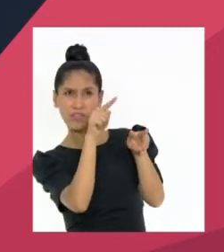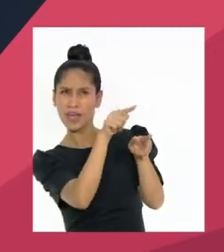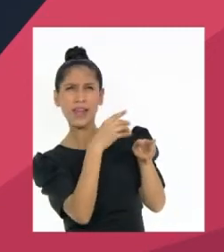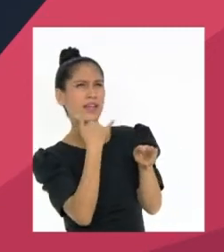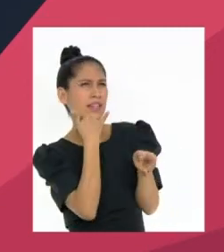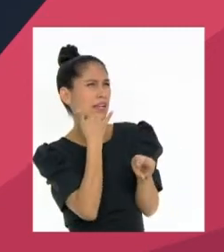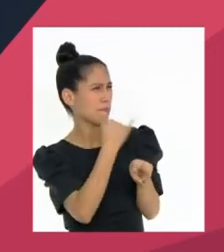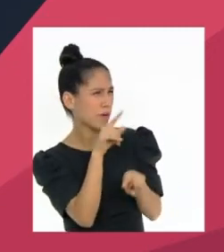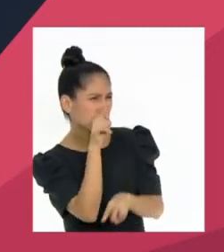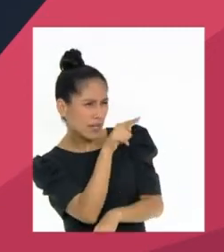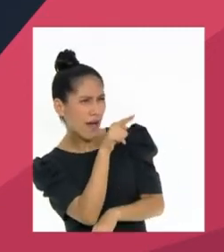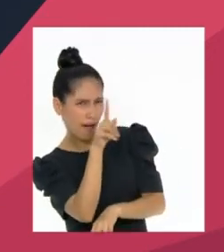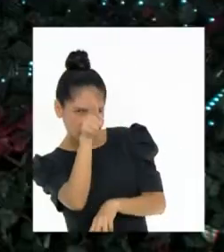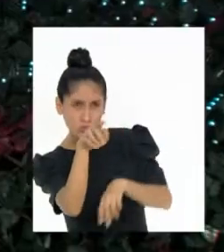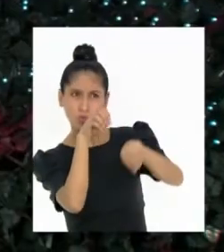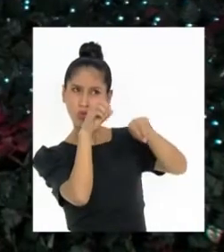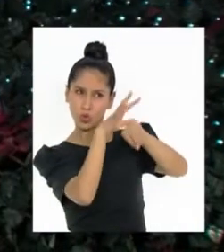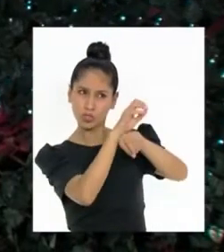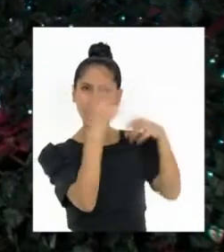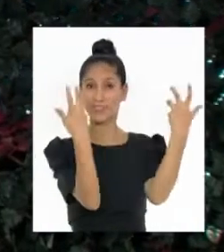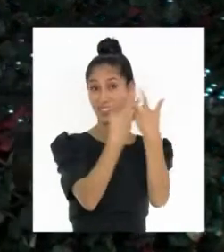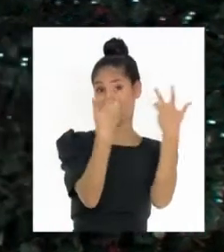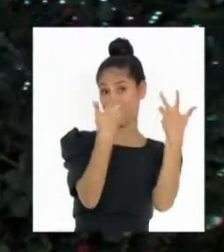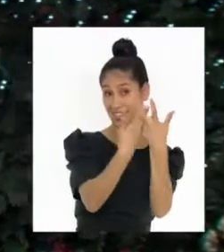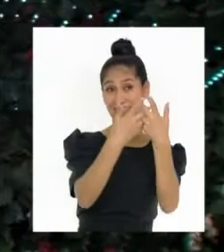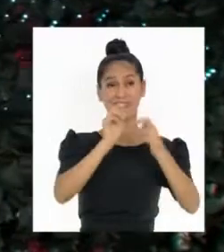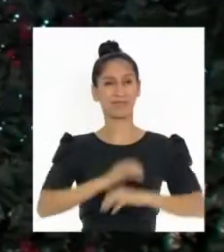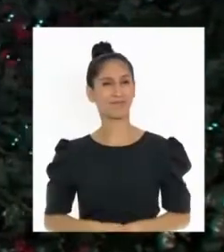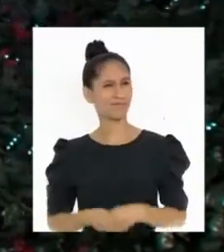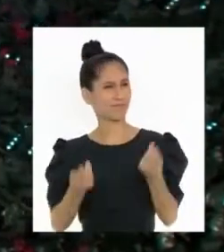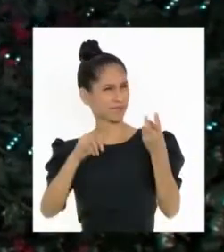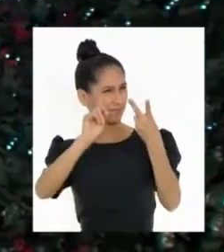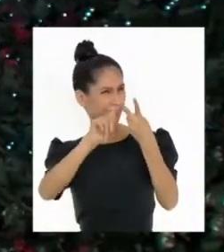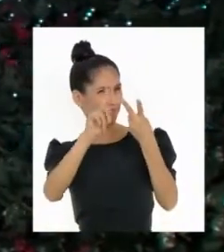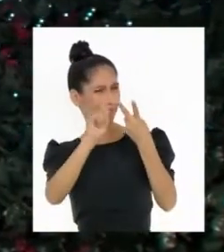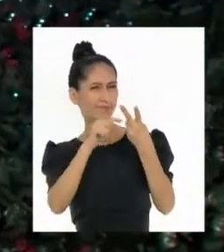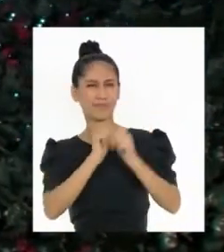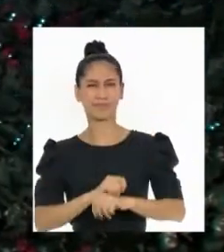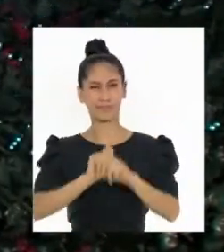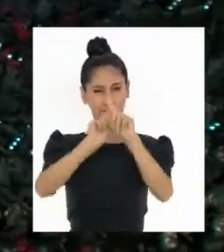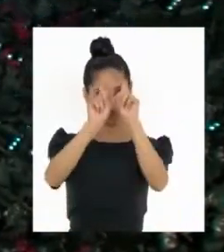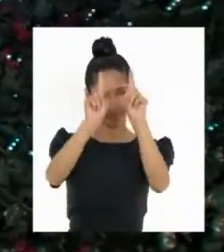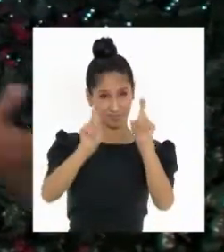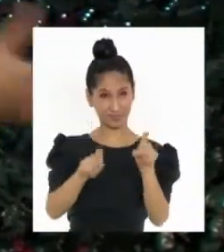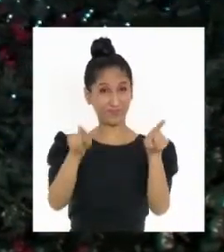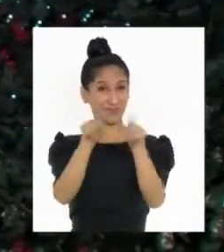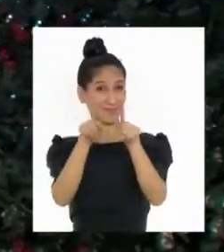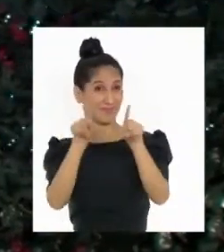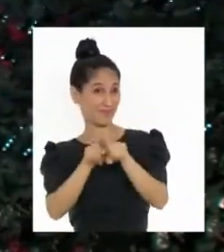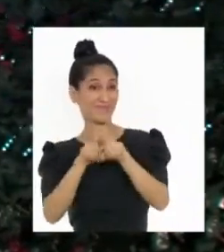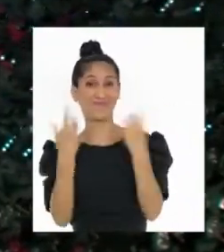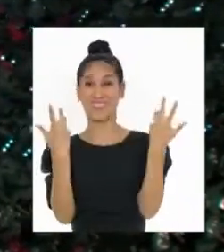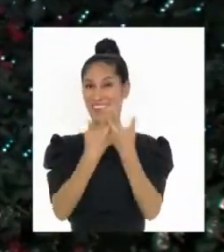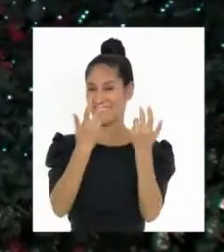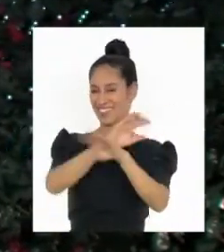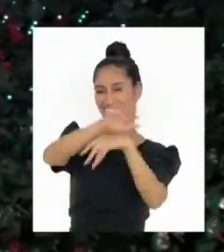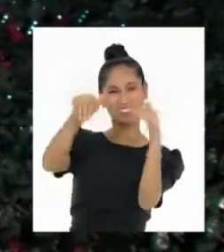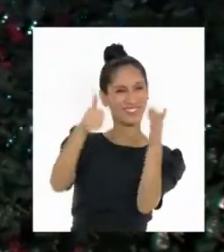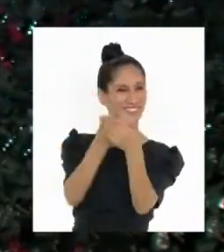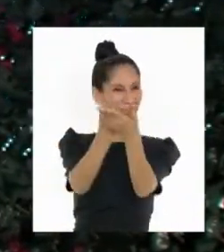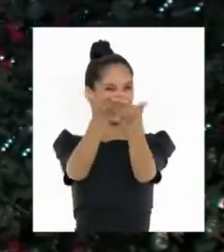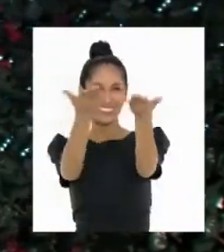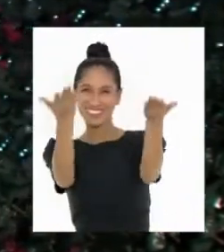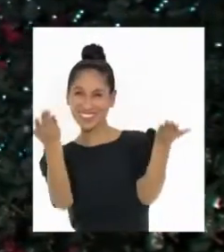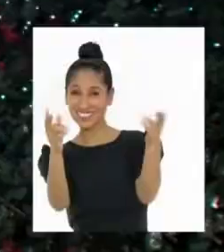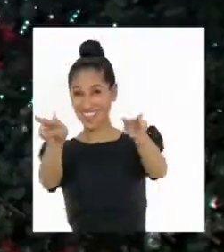con el que quieres contribuir. La siguiente pregunta también está vinculada con todos y con todas